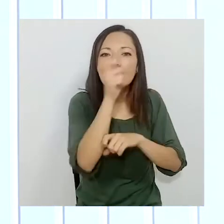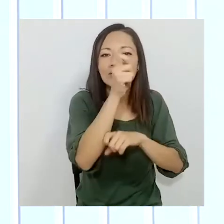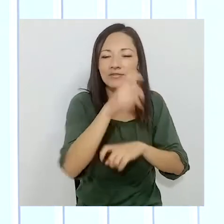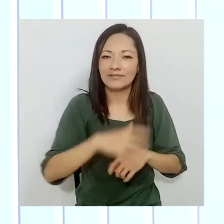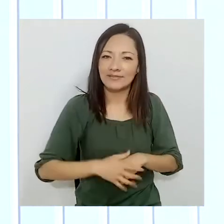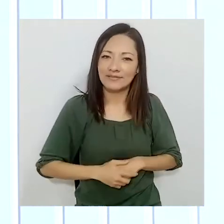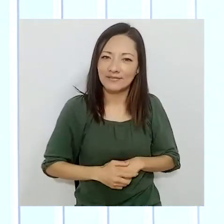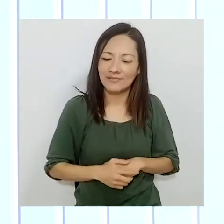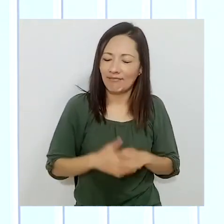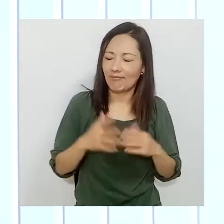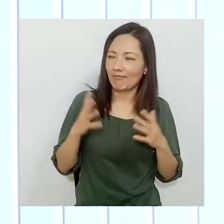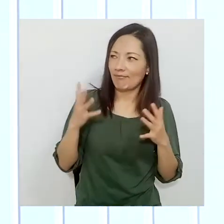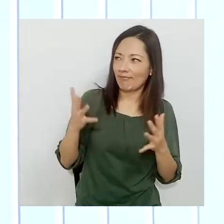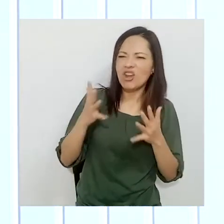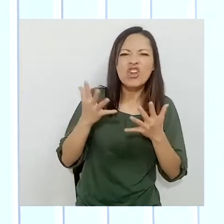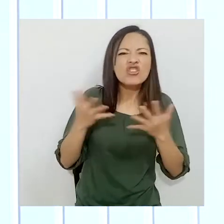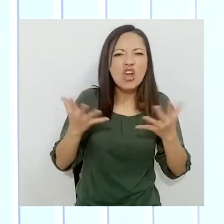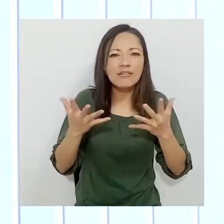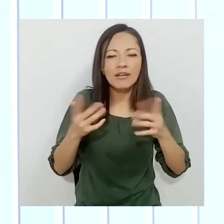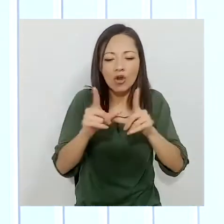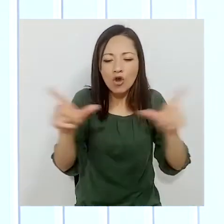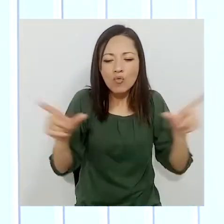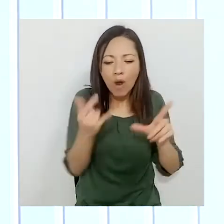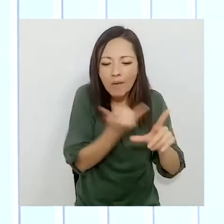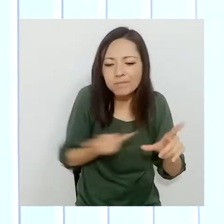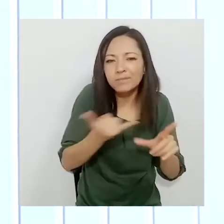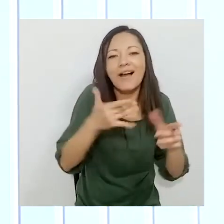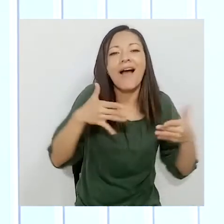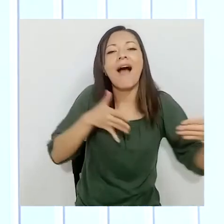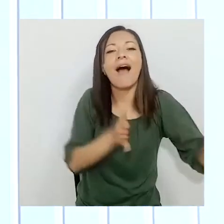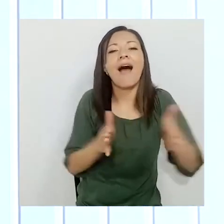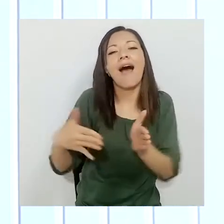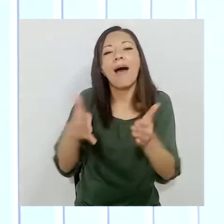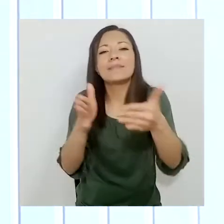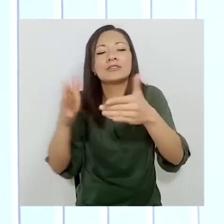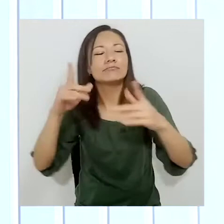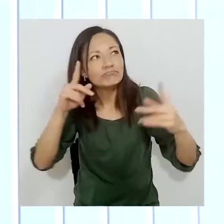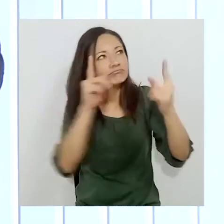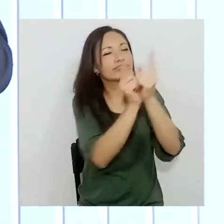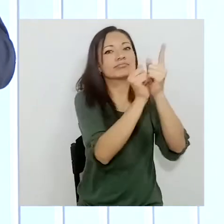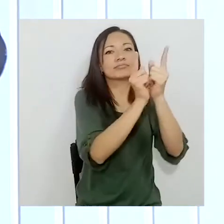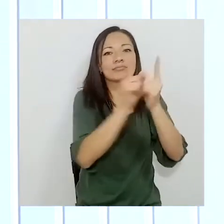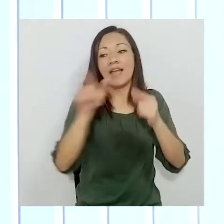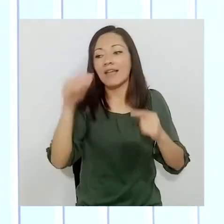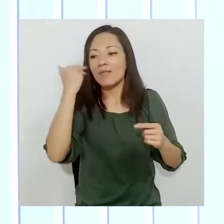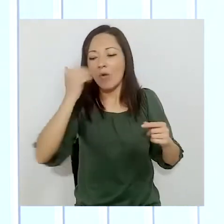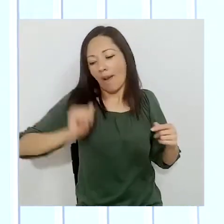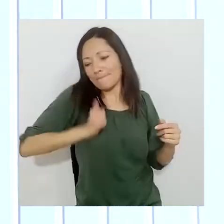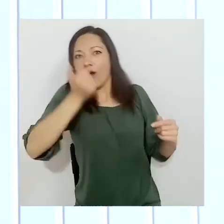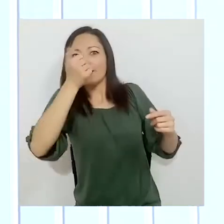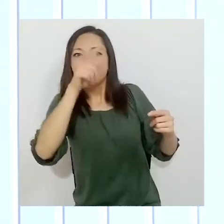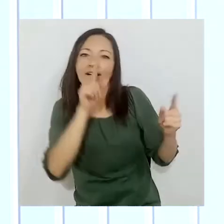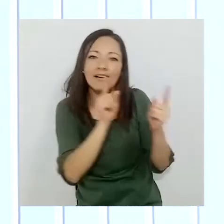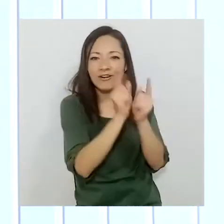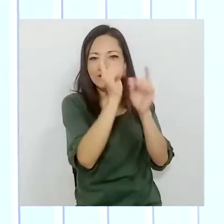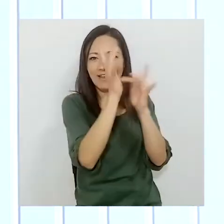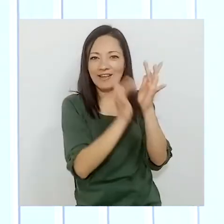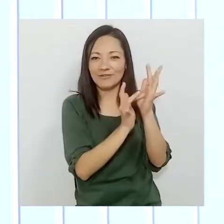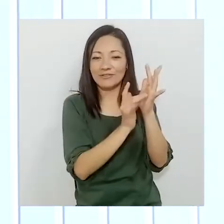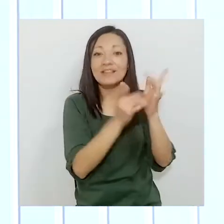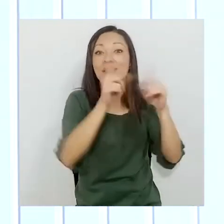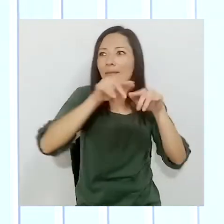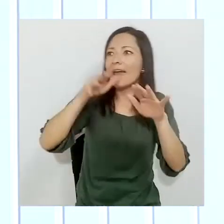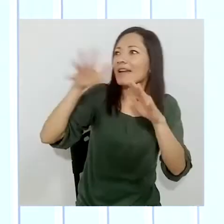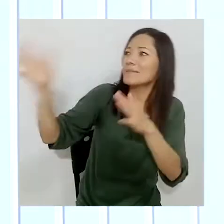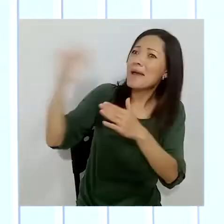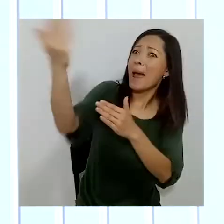¿Dónde ocurrió ese encuentro? En el camino. Y esa mujer aprovechó ese encuentro. Y no solamente lo aprovechó, sino que fue y a